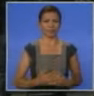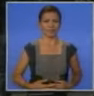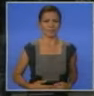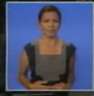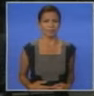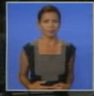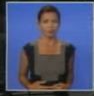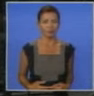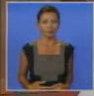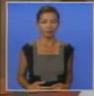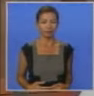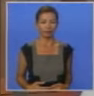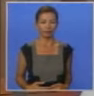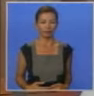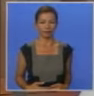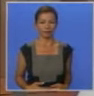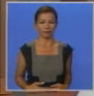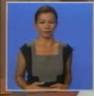los estudios.